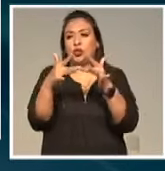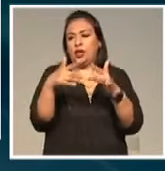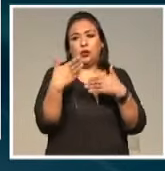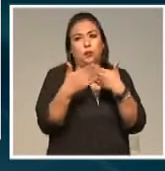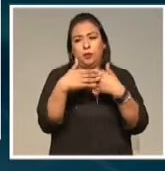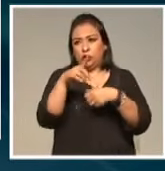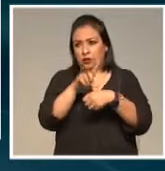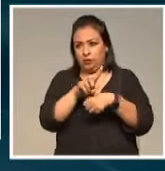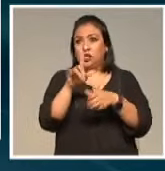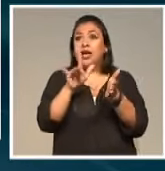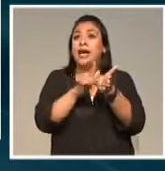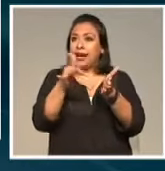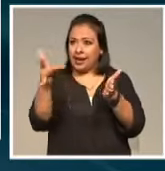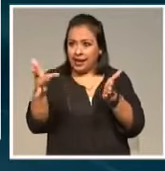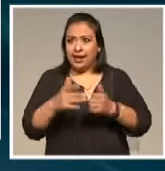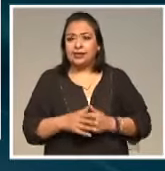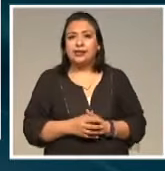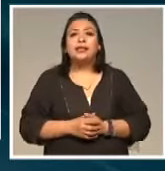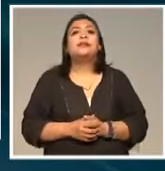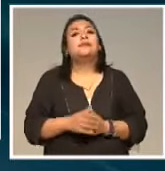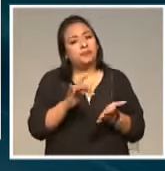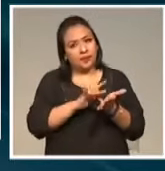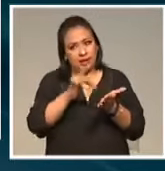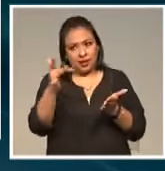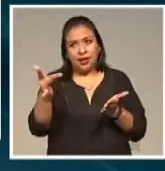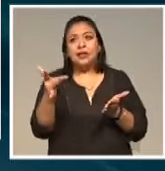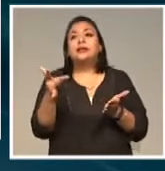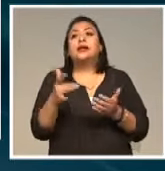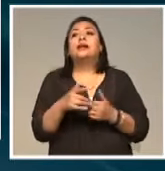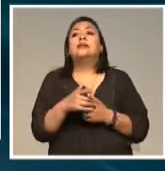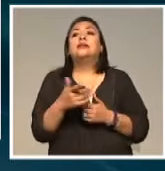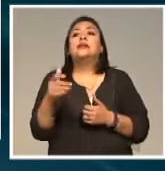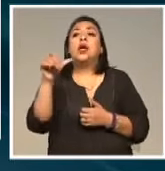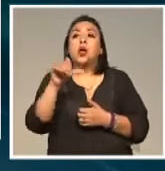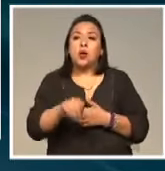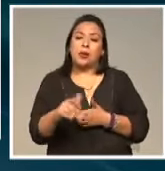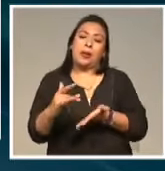próximos días. Muchísimas gracias. Muchas gracias y muchas gracias por la solidaridad.